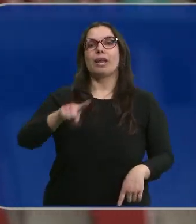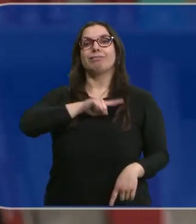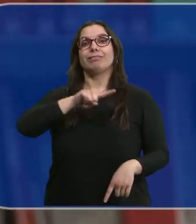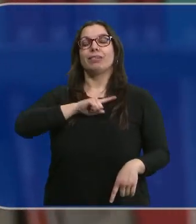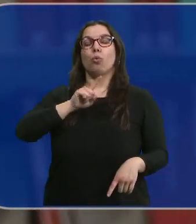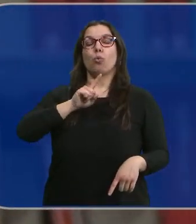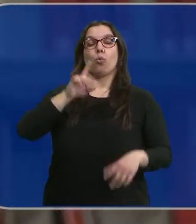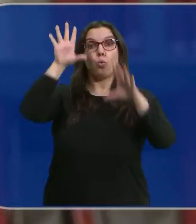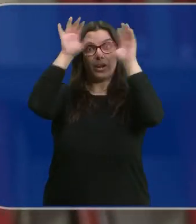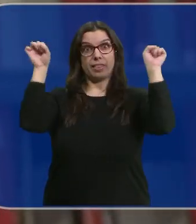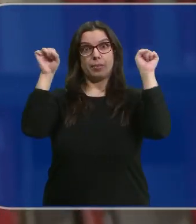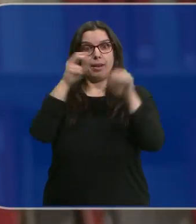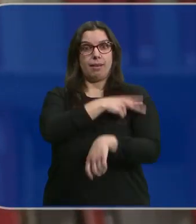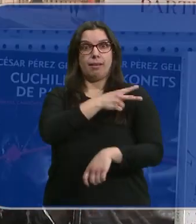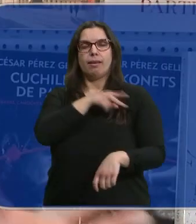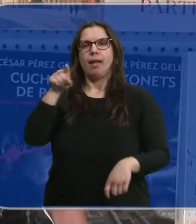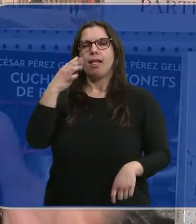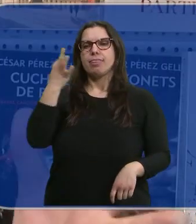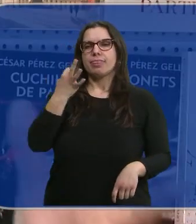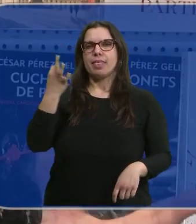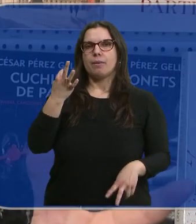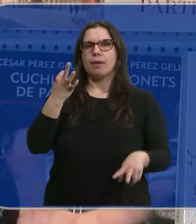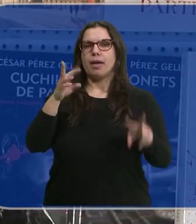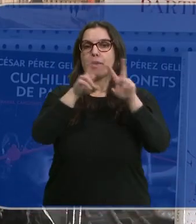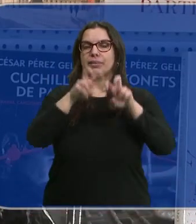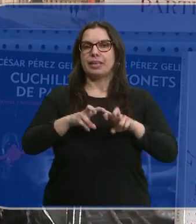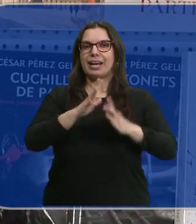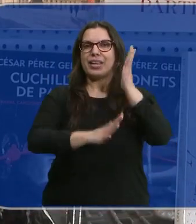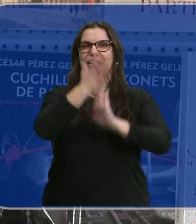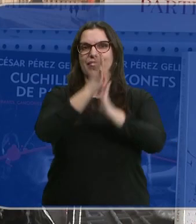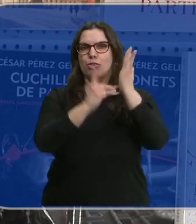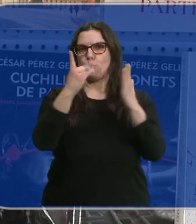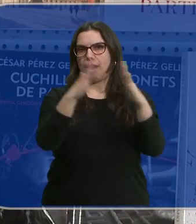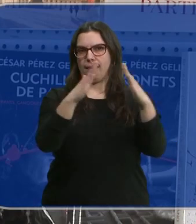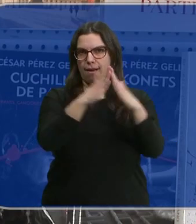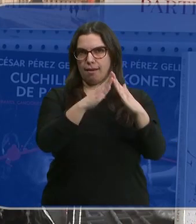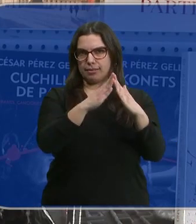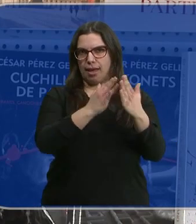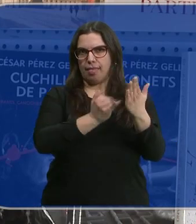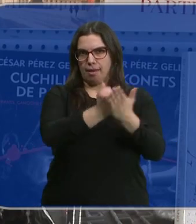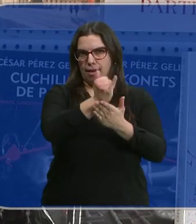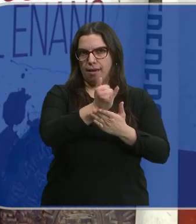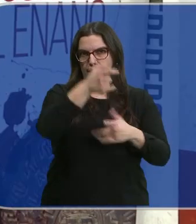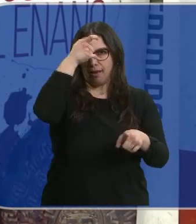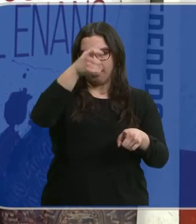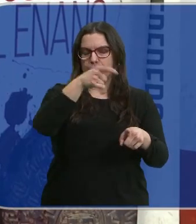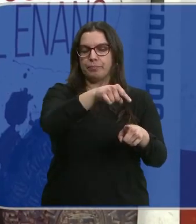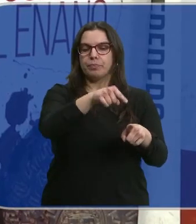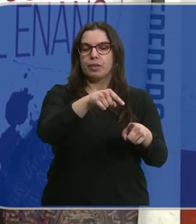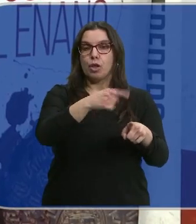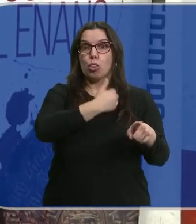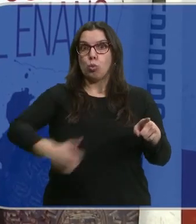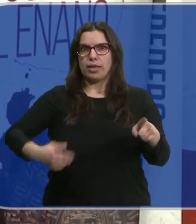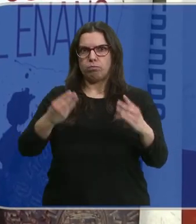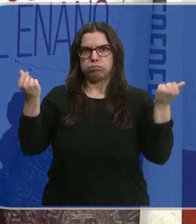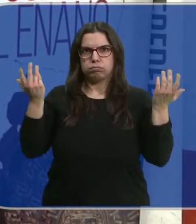que tiene que investigar el incendio de una hacienda donde la propietaria ha